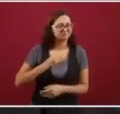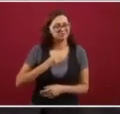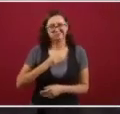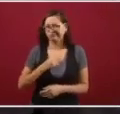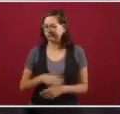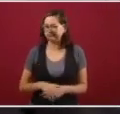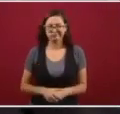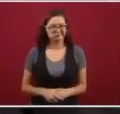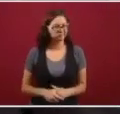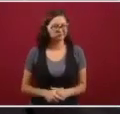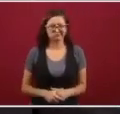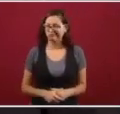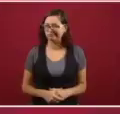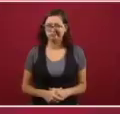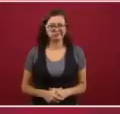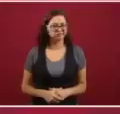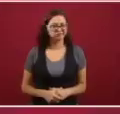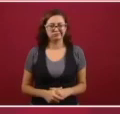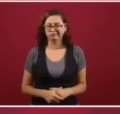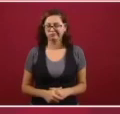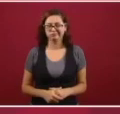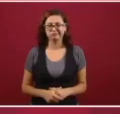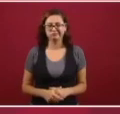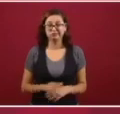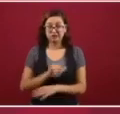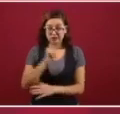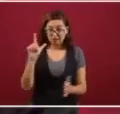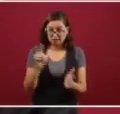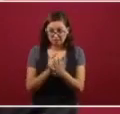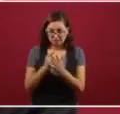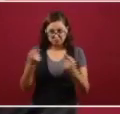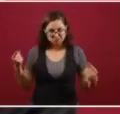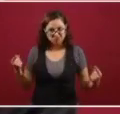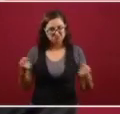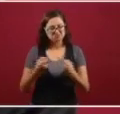ningún acto ilegal.